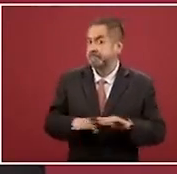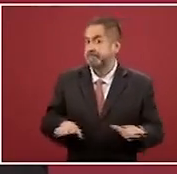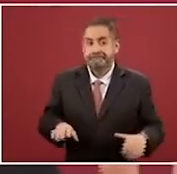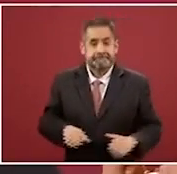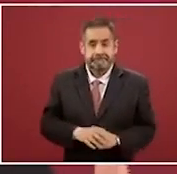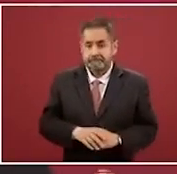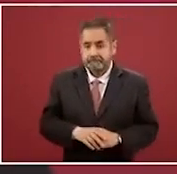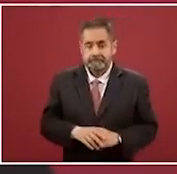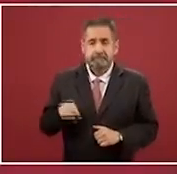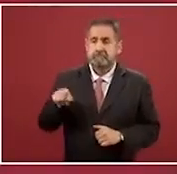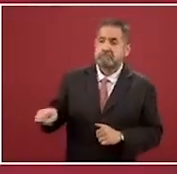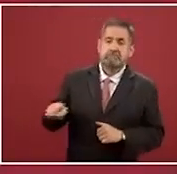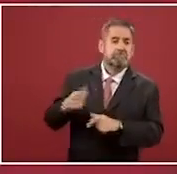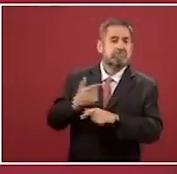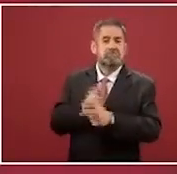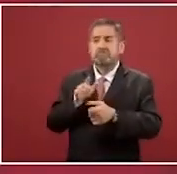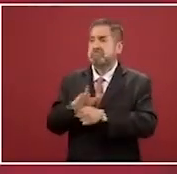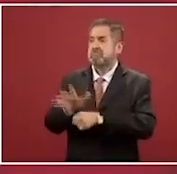hay manga ancha.